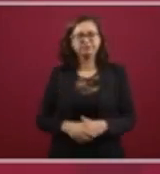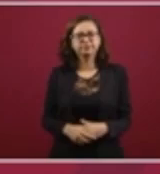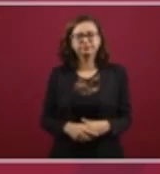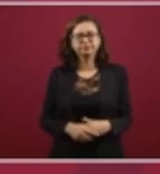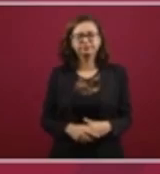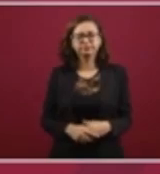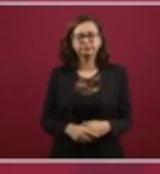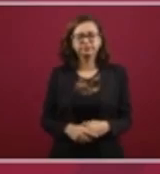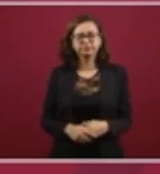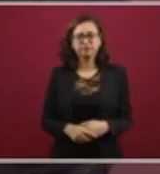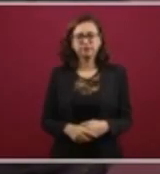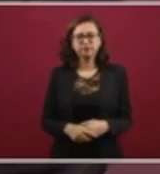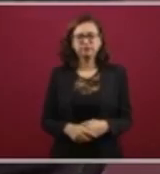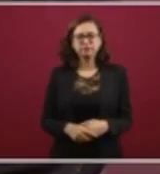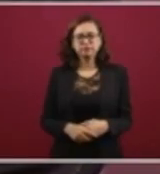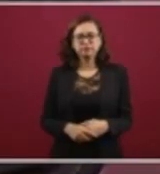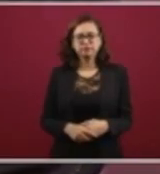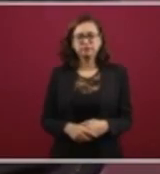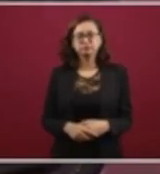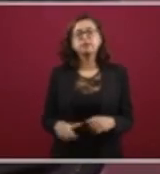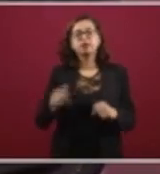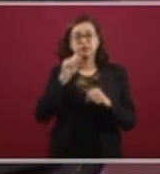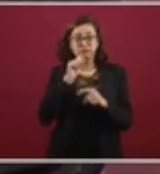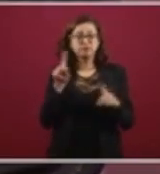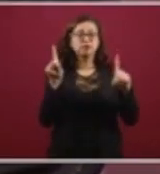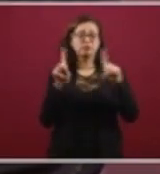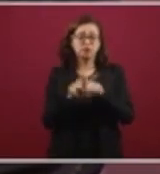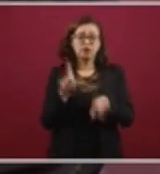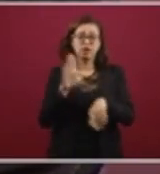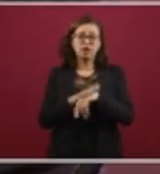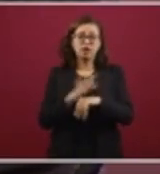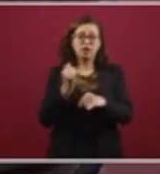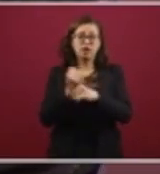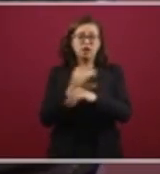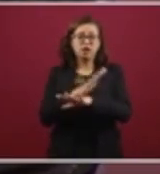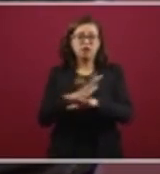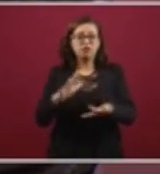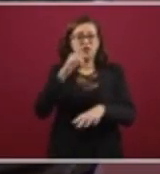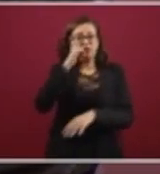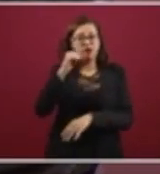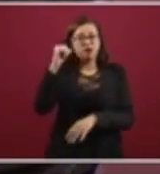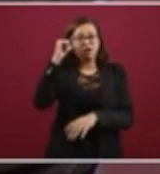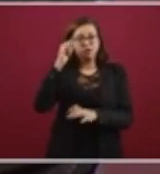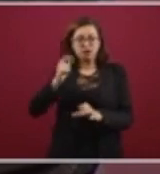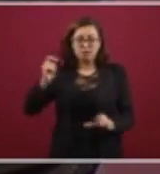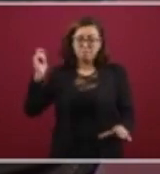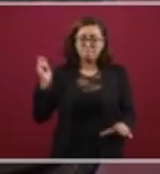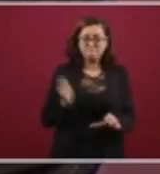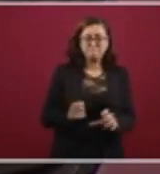Se va a informar sobre la subasta de ayer. Se vendió la casa de